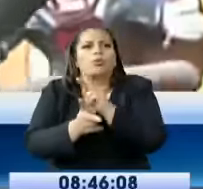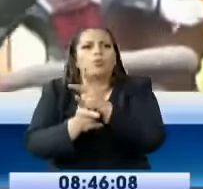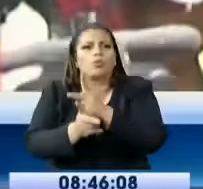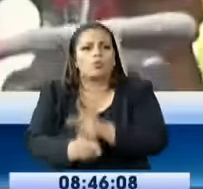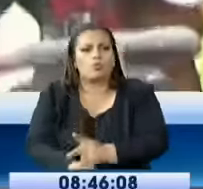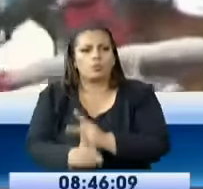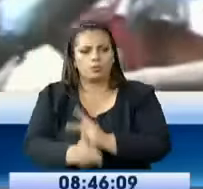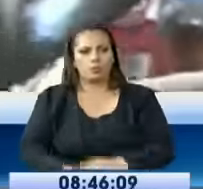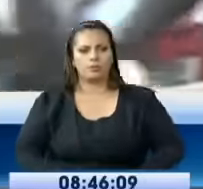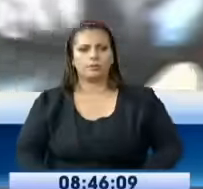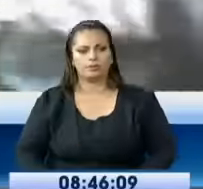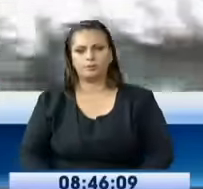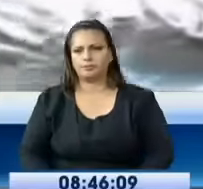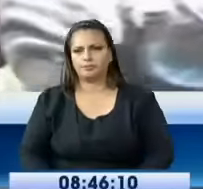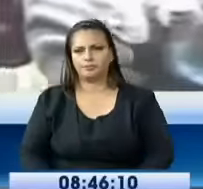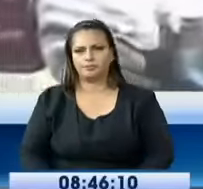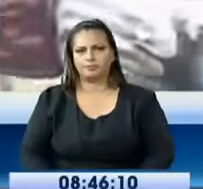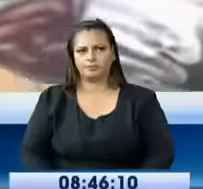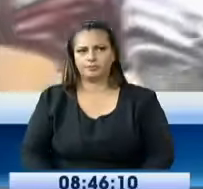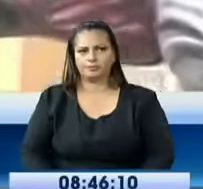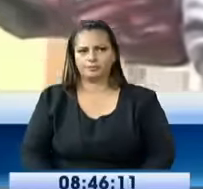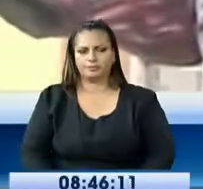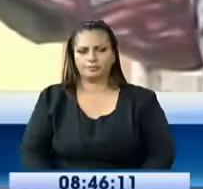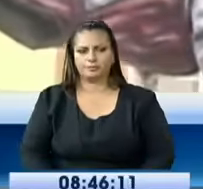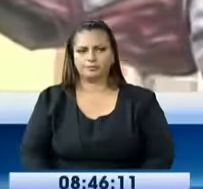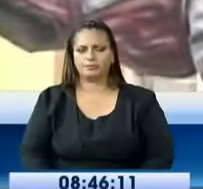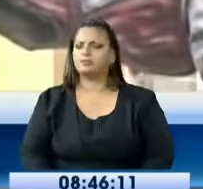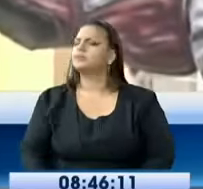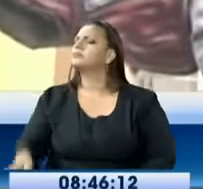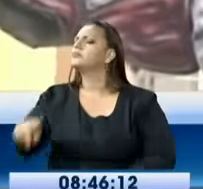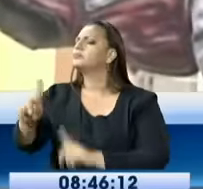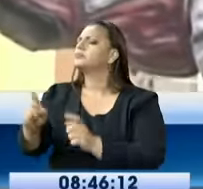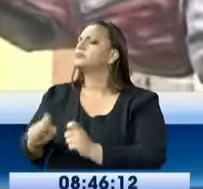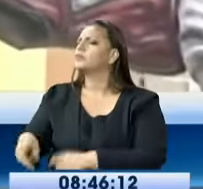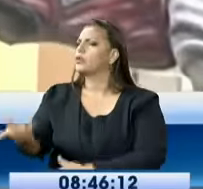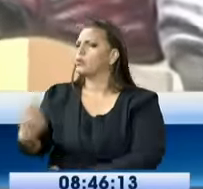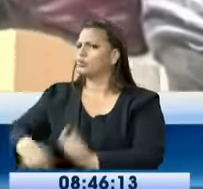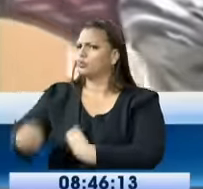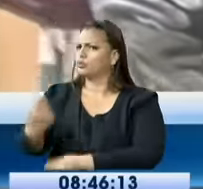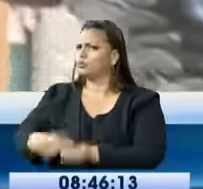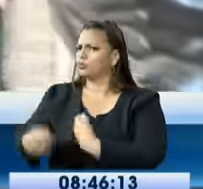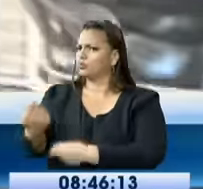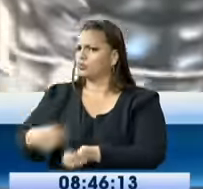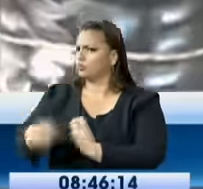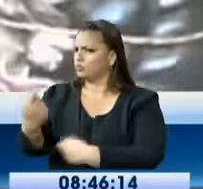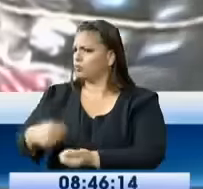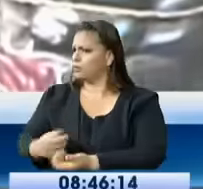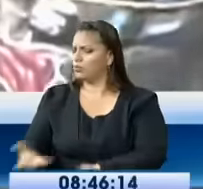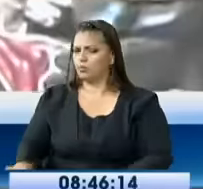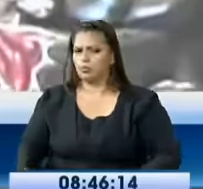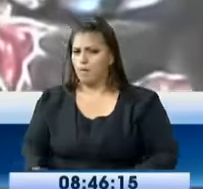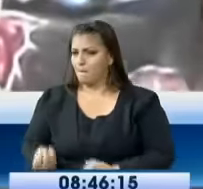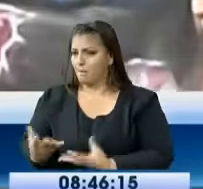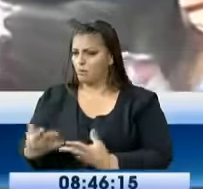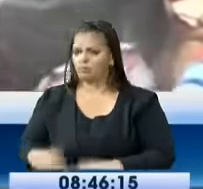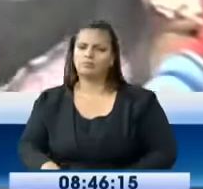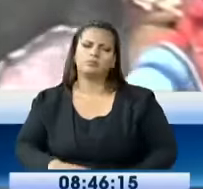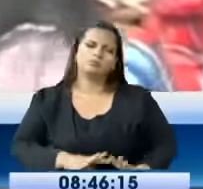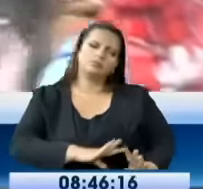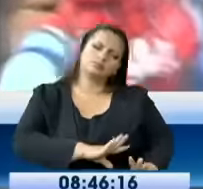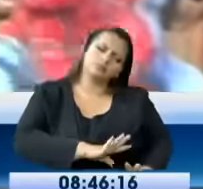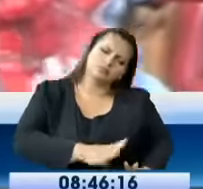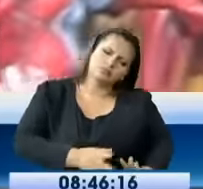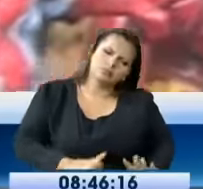cuéntame, ¿qué tal el negocio en estos días? Le cuento, está medio regular. Después de Navidad ya comienza todo. Ya. Después de Navidad, la última semana es ahí donde